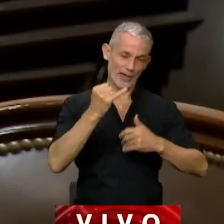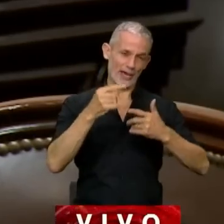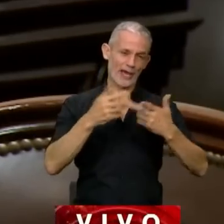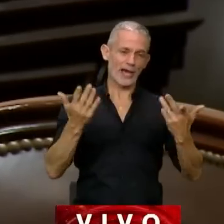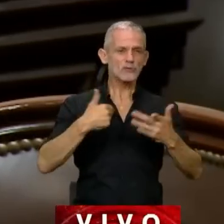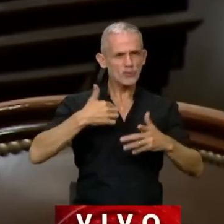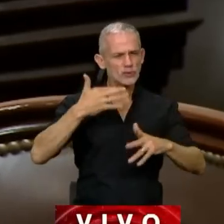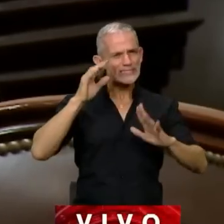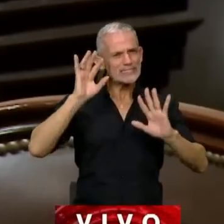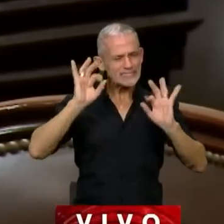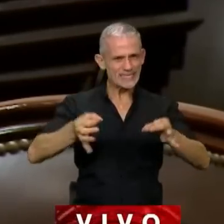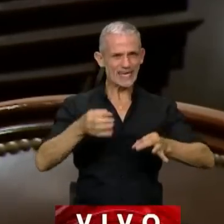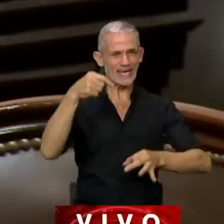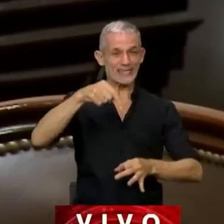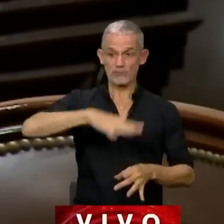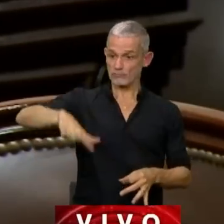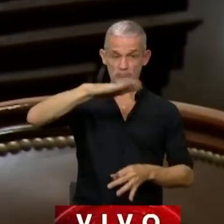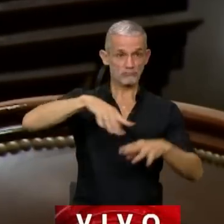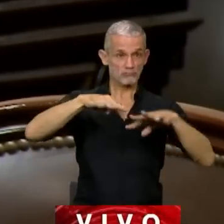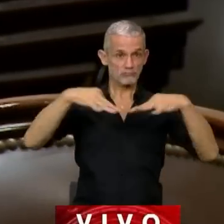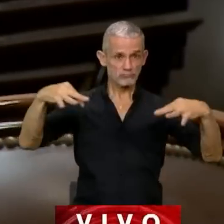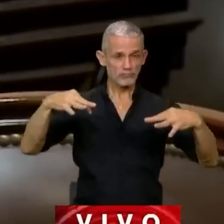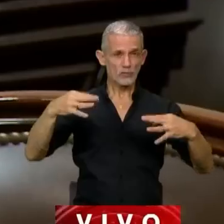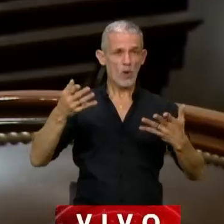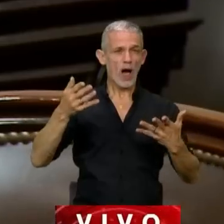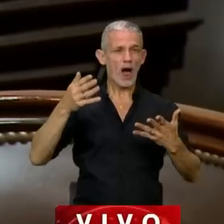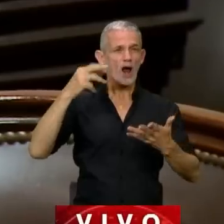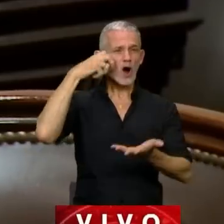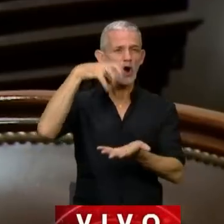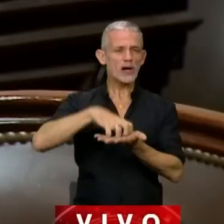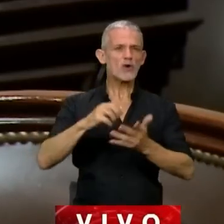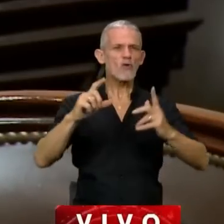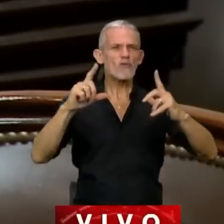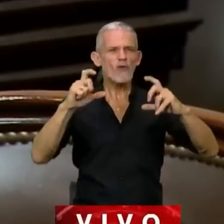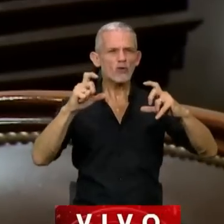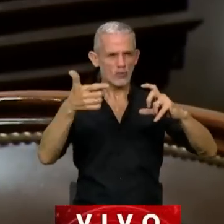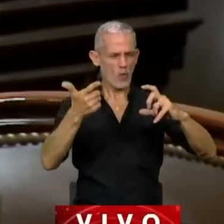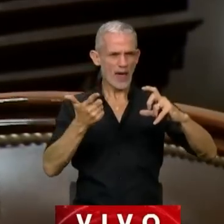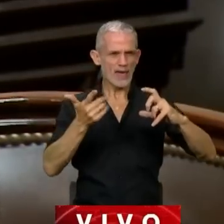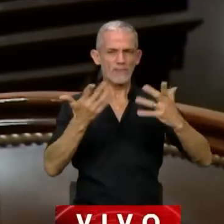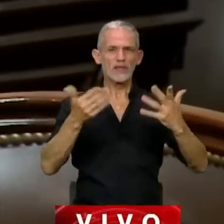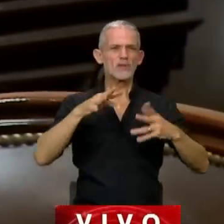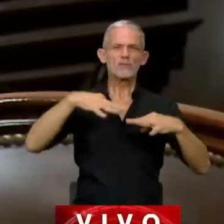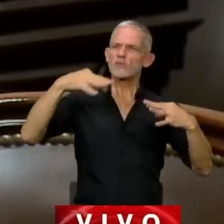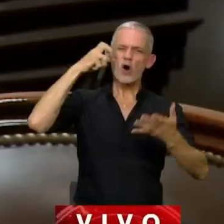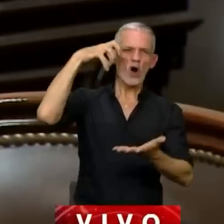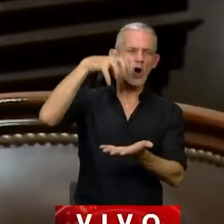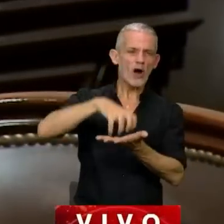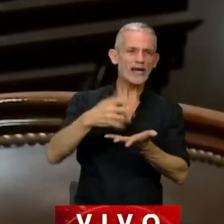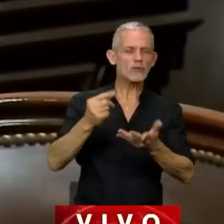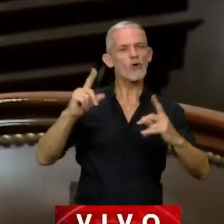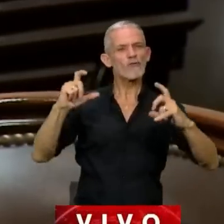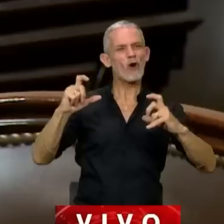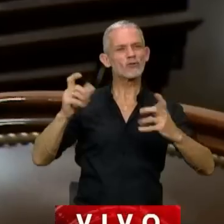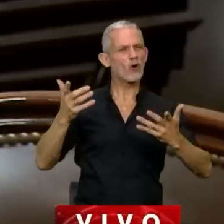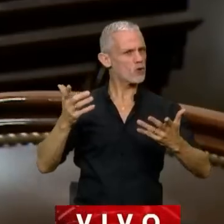que entiendo que este no es un lugar que tiene una foto. No se puede tomar este lugar como el lugar de una